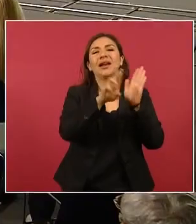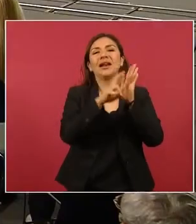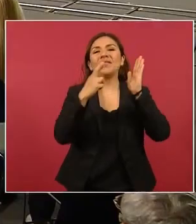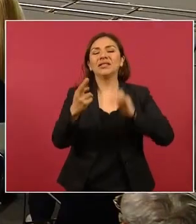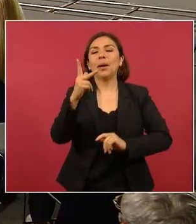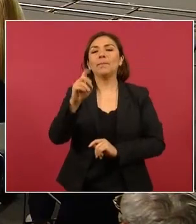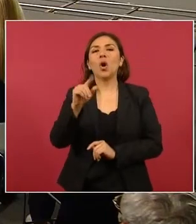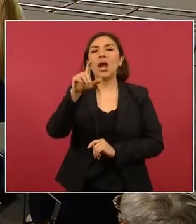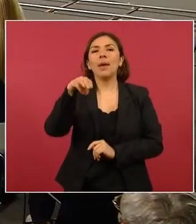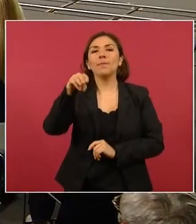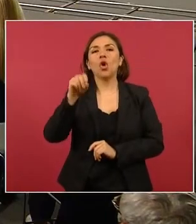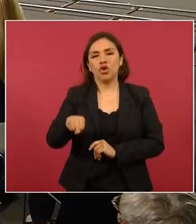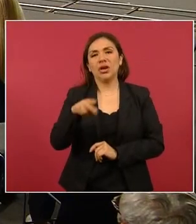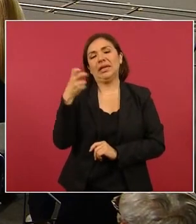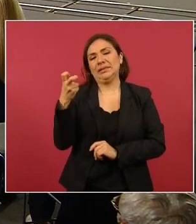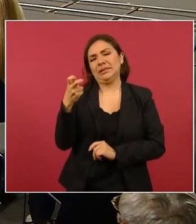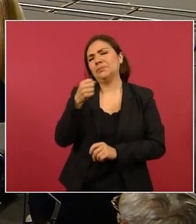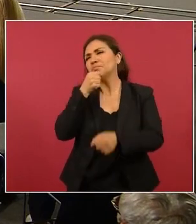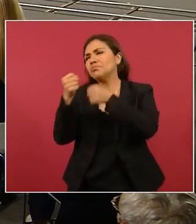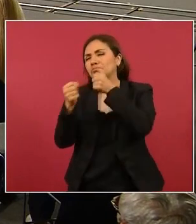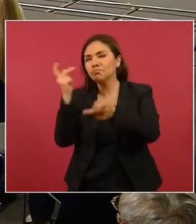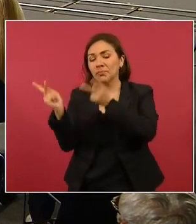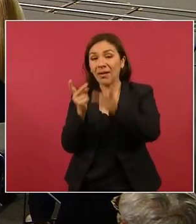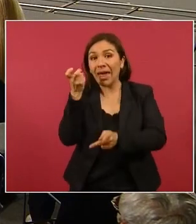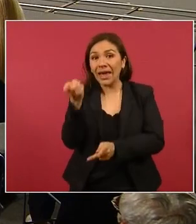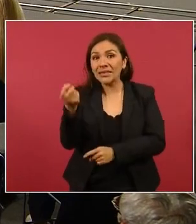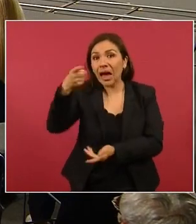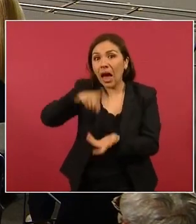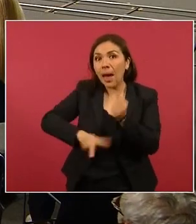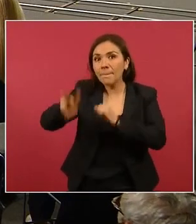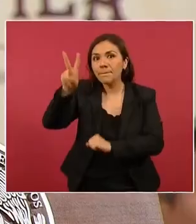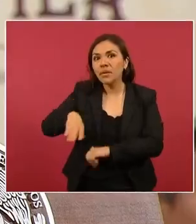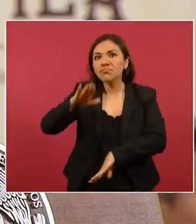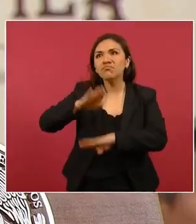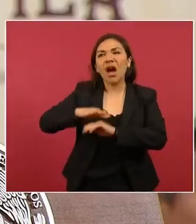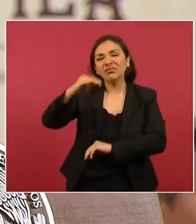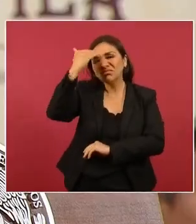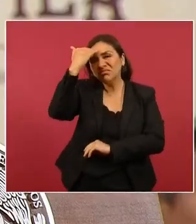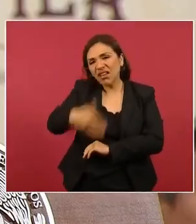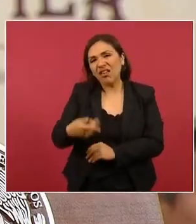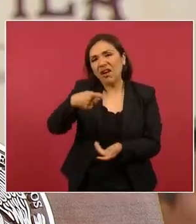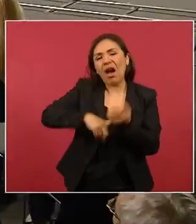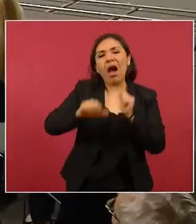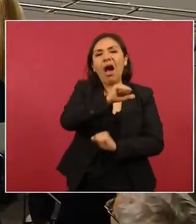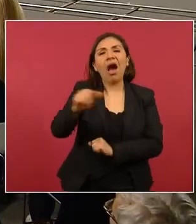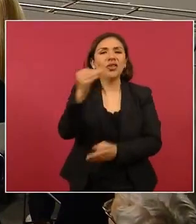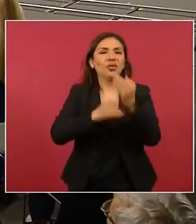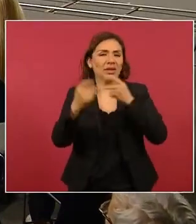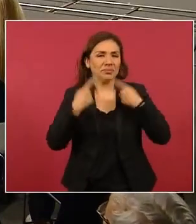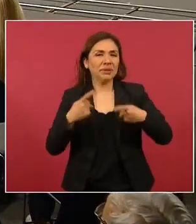Polemón. Esta es la verdadera sabiduría popular. Vamos a ver.